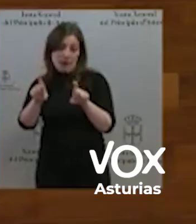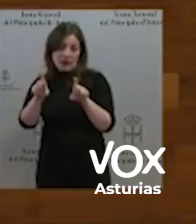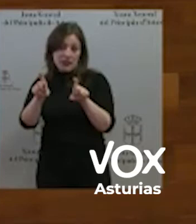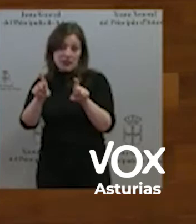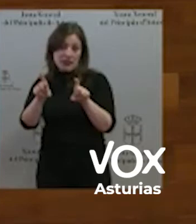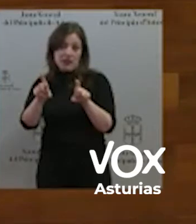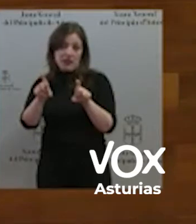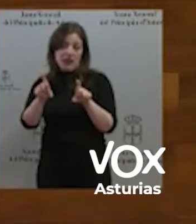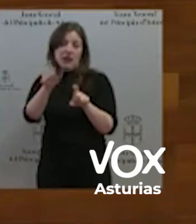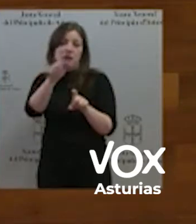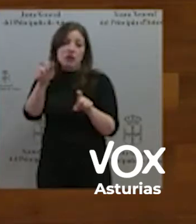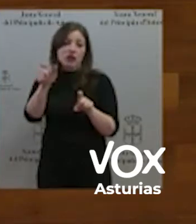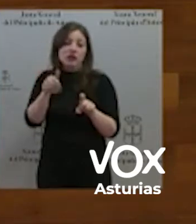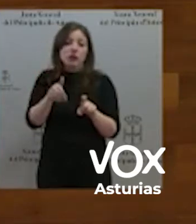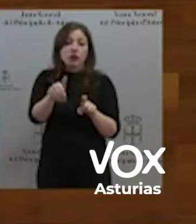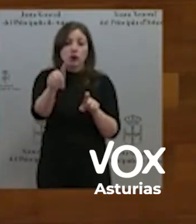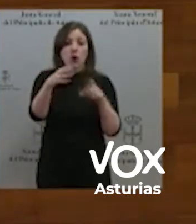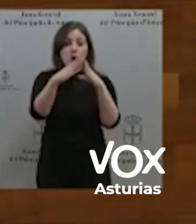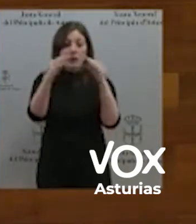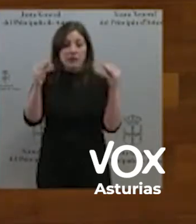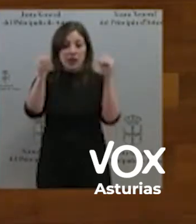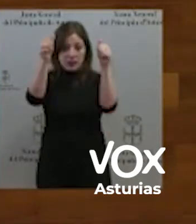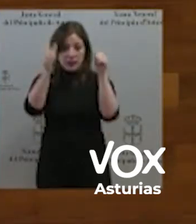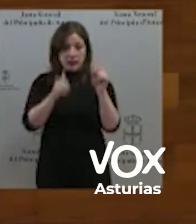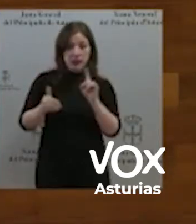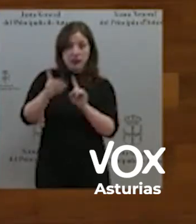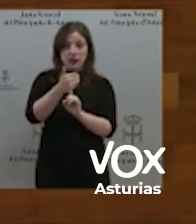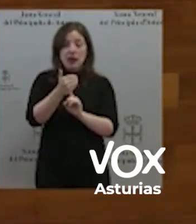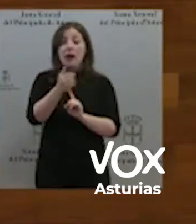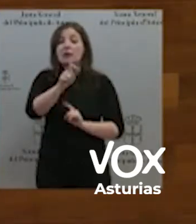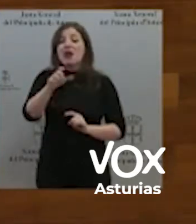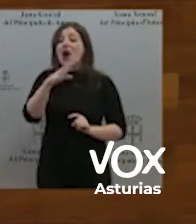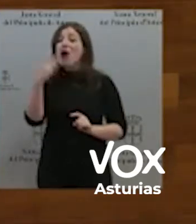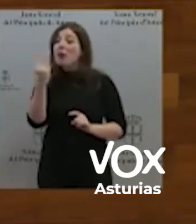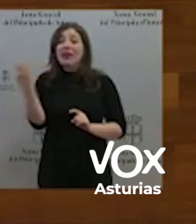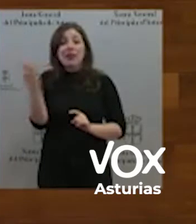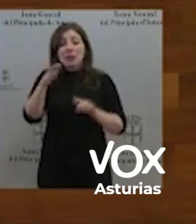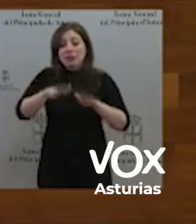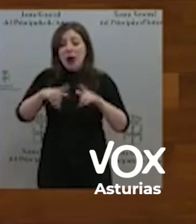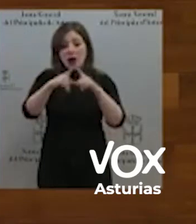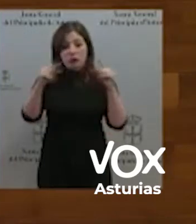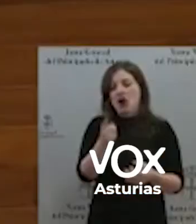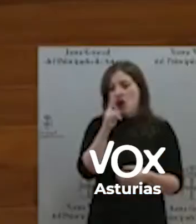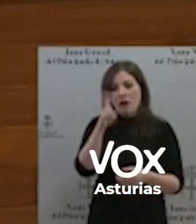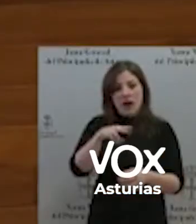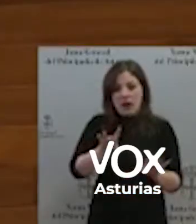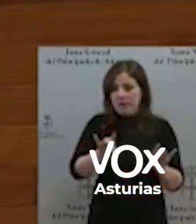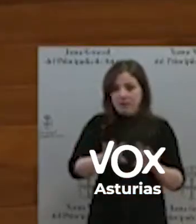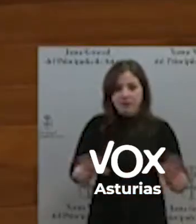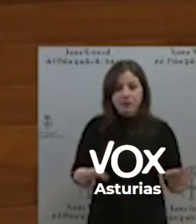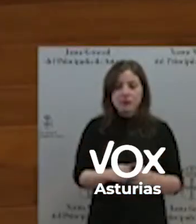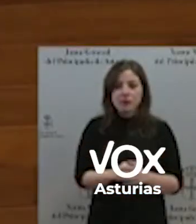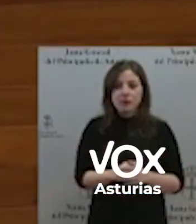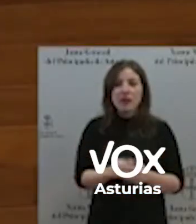Nuestros jóvenes deben dejar de emigrar en busca de oportunidades laborales, señorías, y para ello son necesarias nuevas ideas. Al igual que